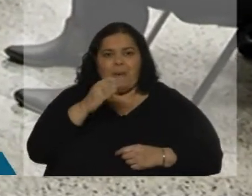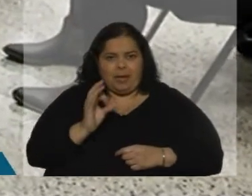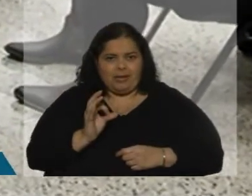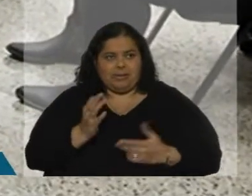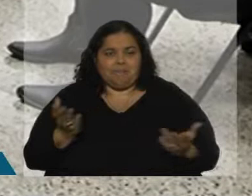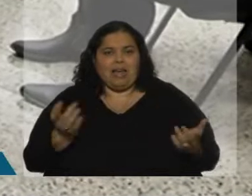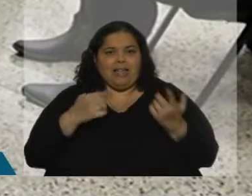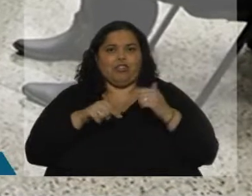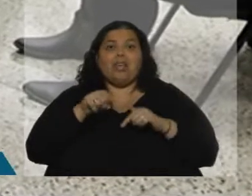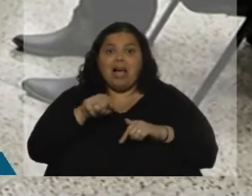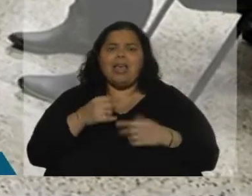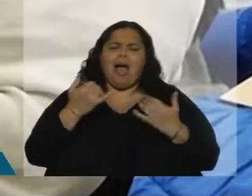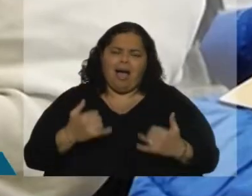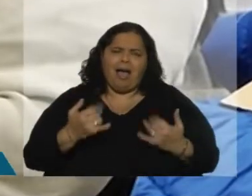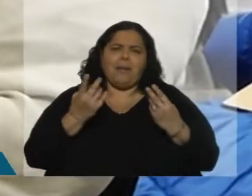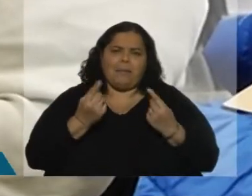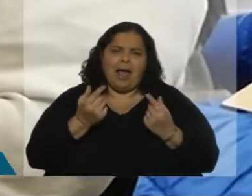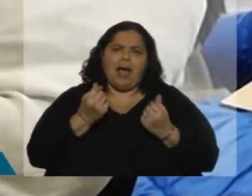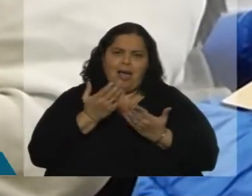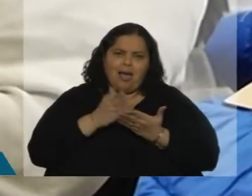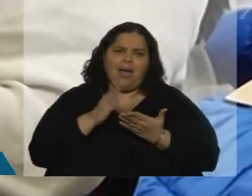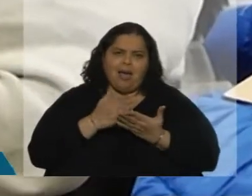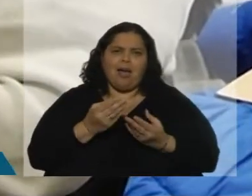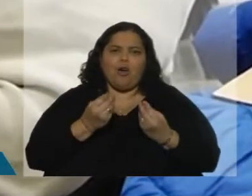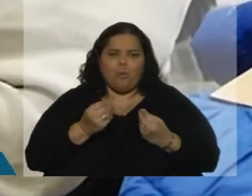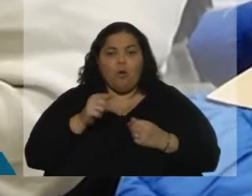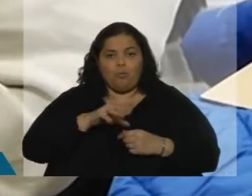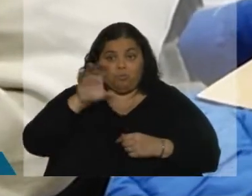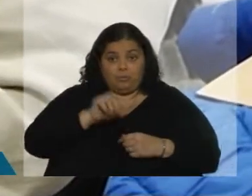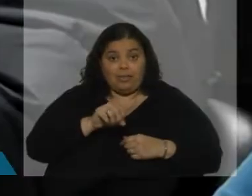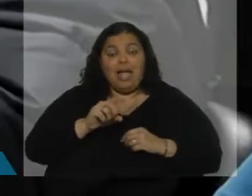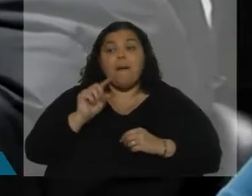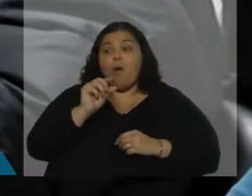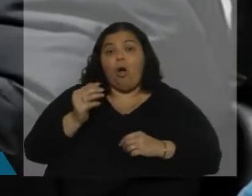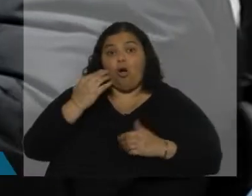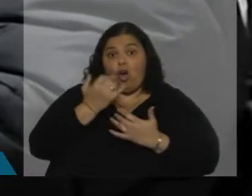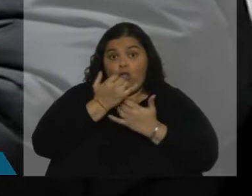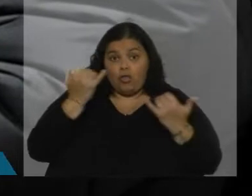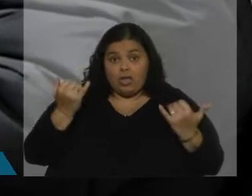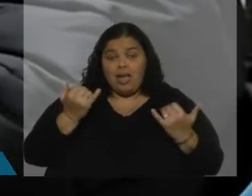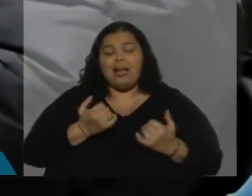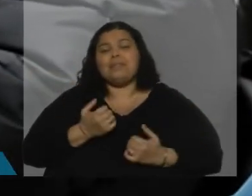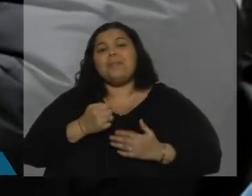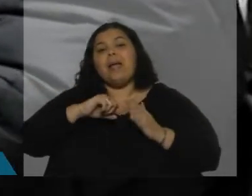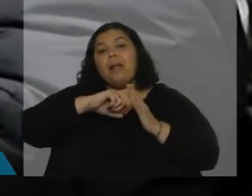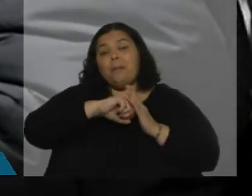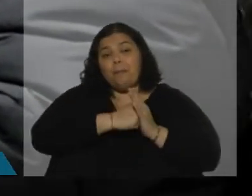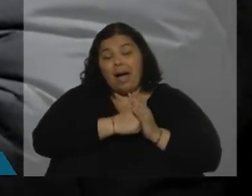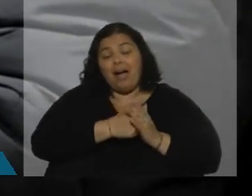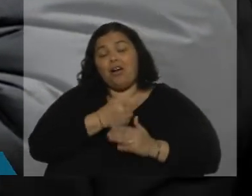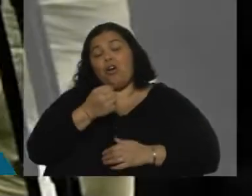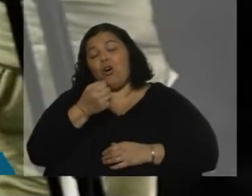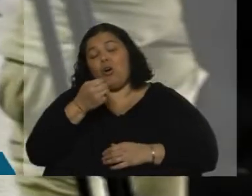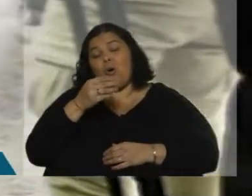ahí hay tela para cortar hace pocos días el banco interamericano el desarrollo dijo que había una evasión de